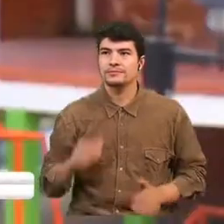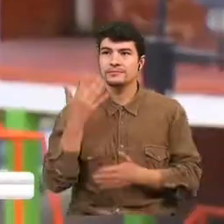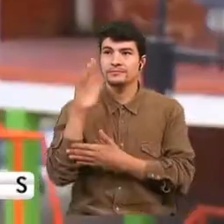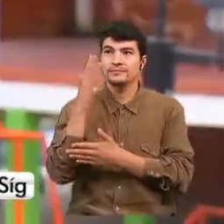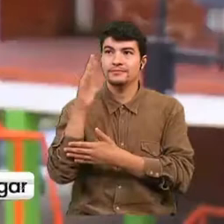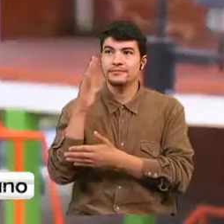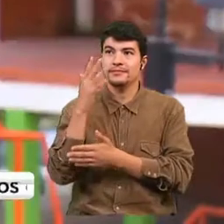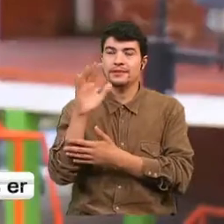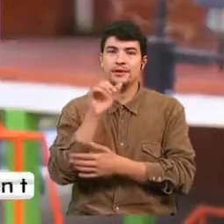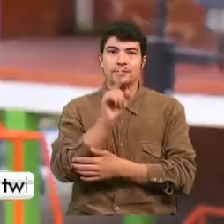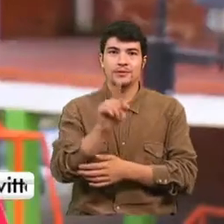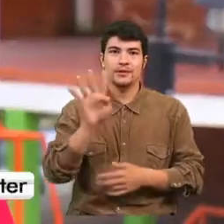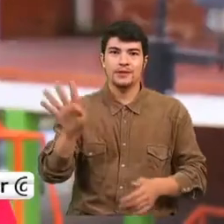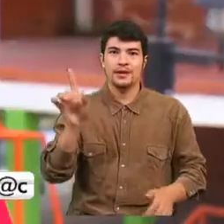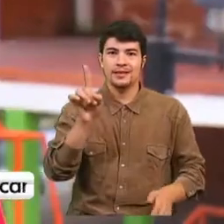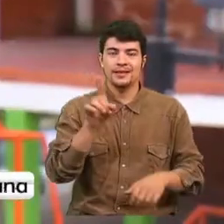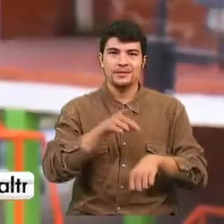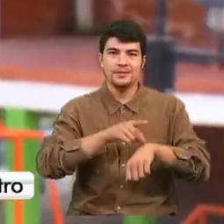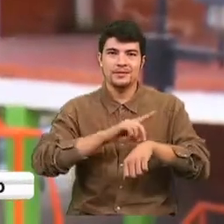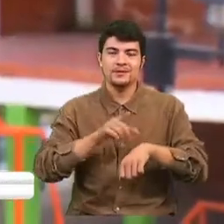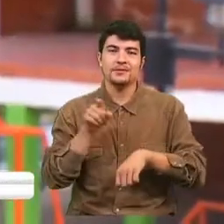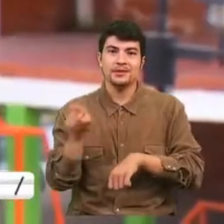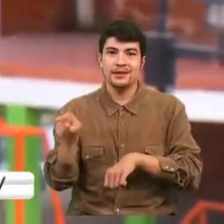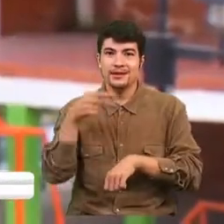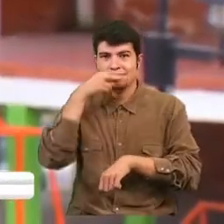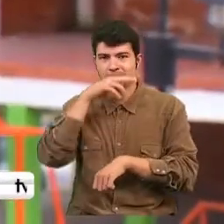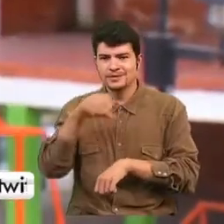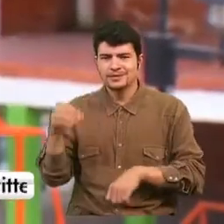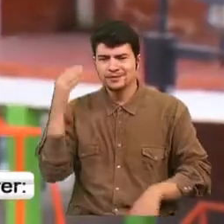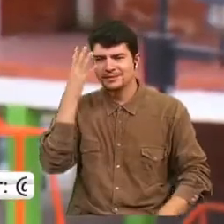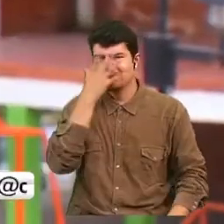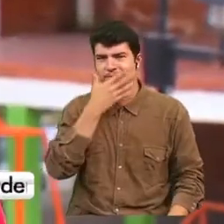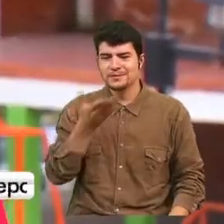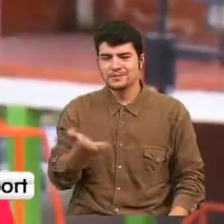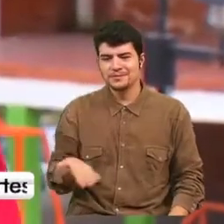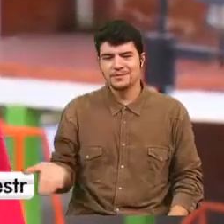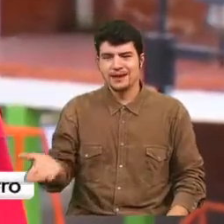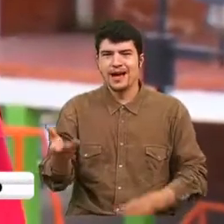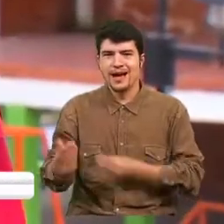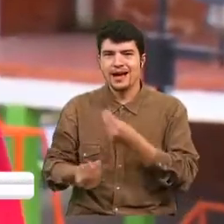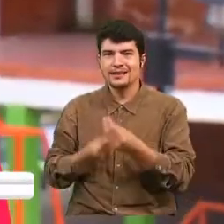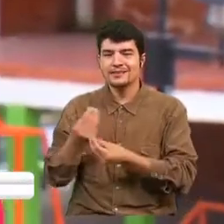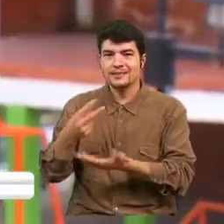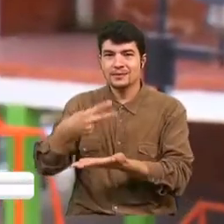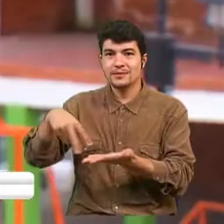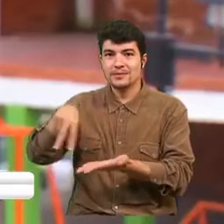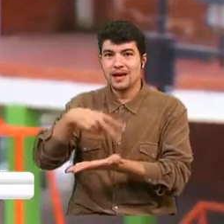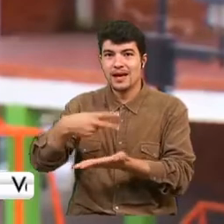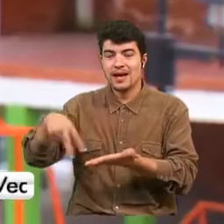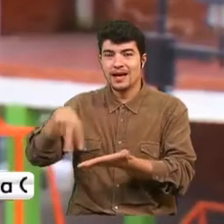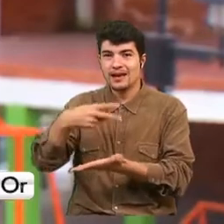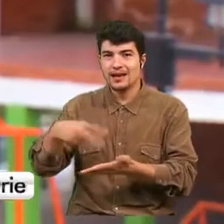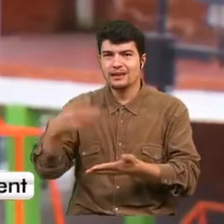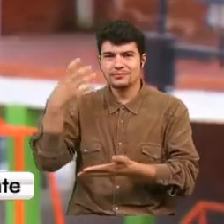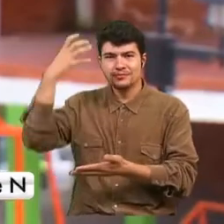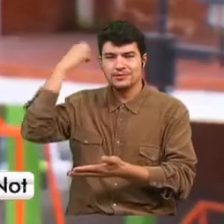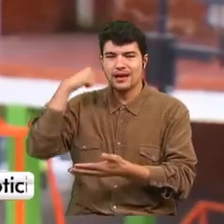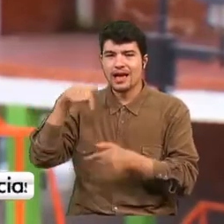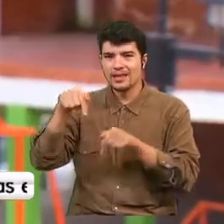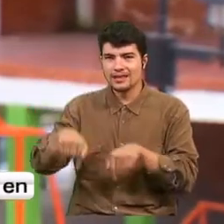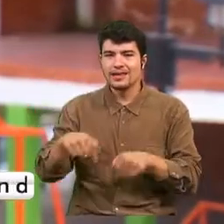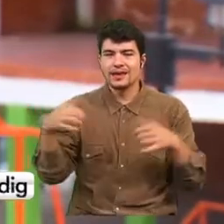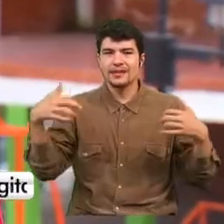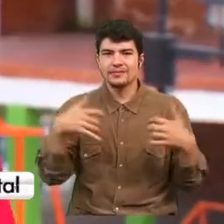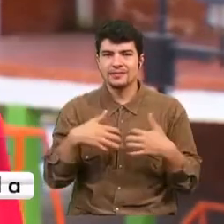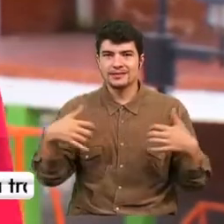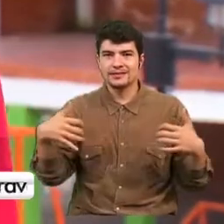Muy bien, 1:41 PM, ahí estaban estos bellos niños haciendo uno de los bailes típicos de la provincia de Vélez y de